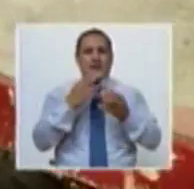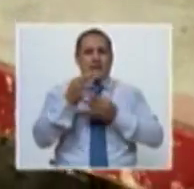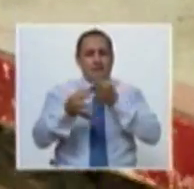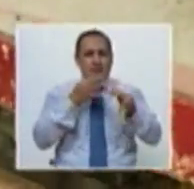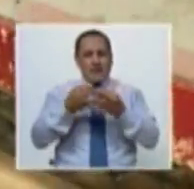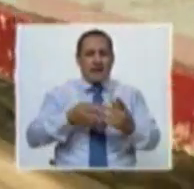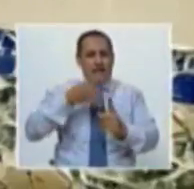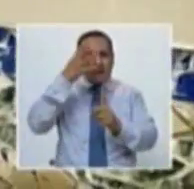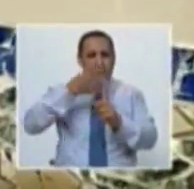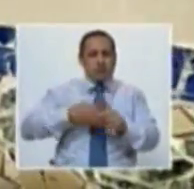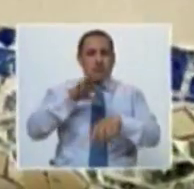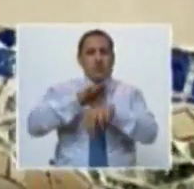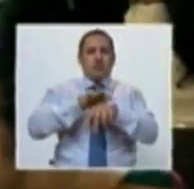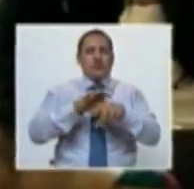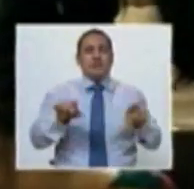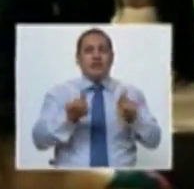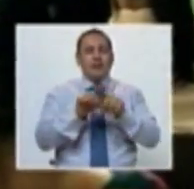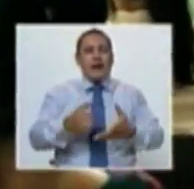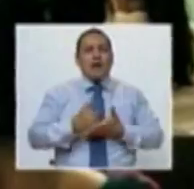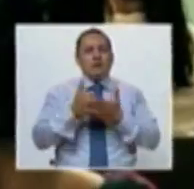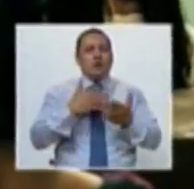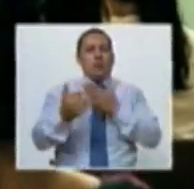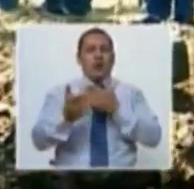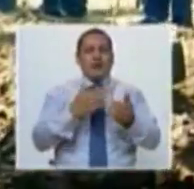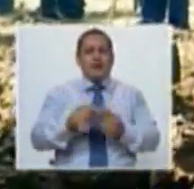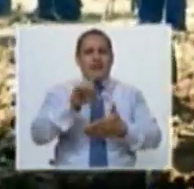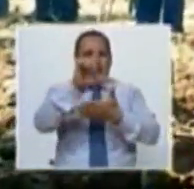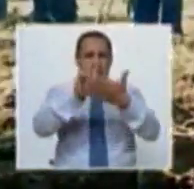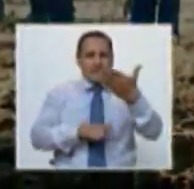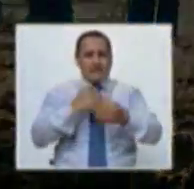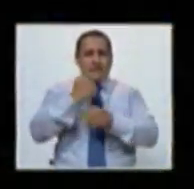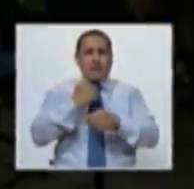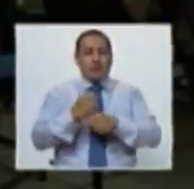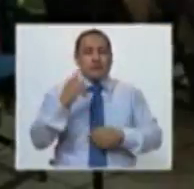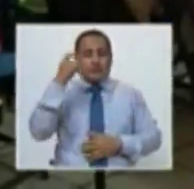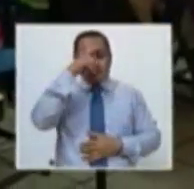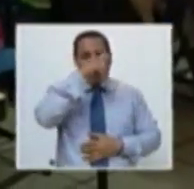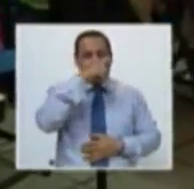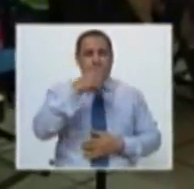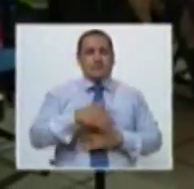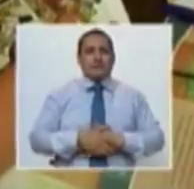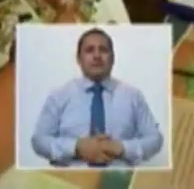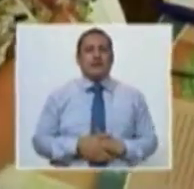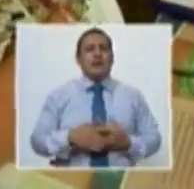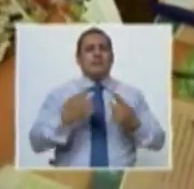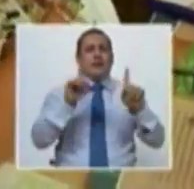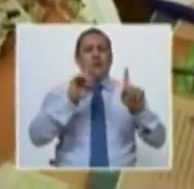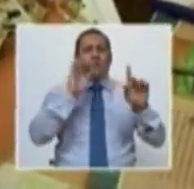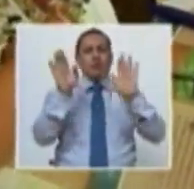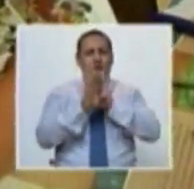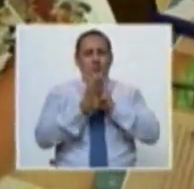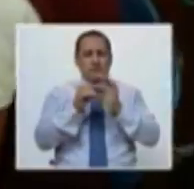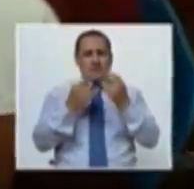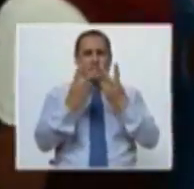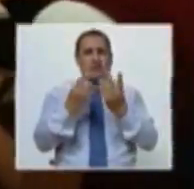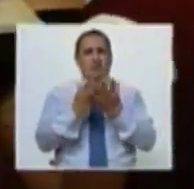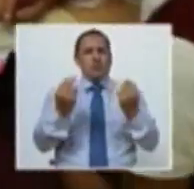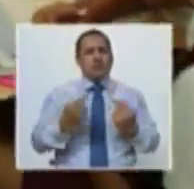y la pericia médica puede que encabecen cualquier lista de actividades complejas. Sin embargo, existe